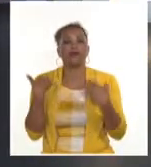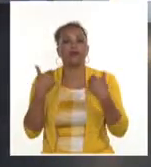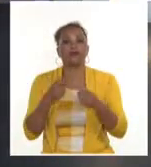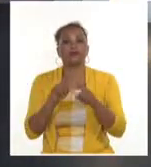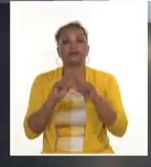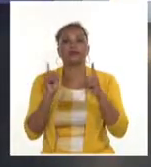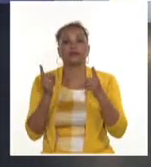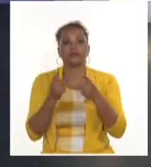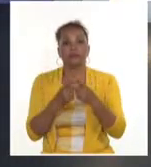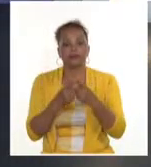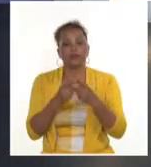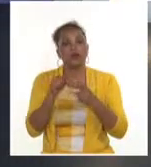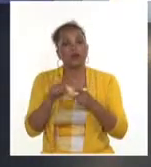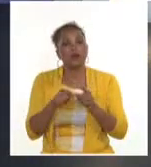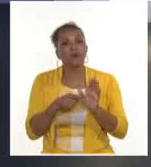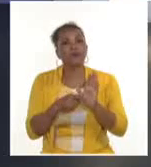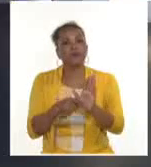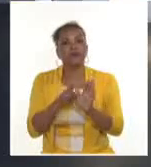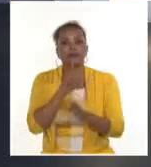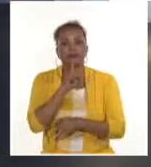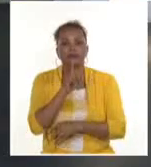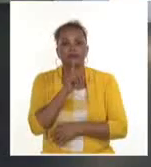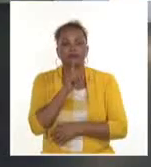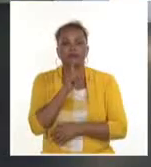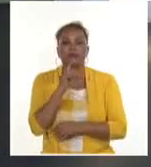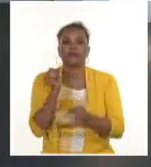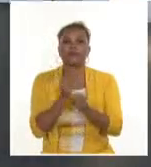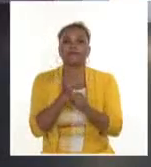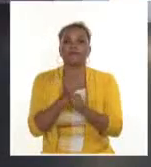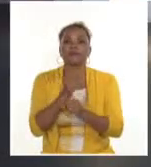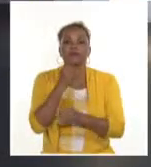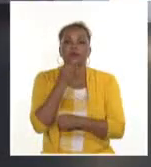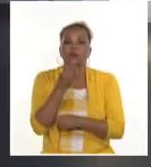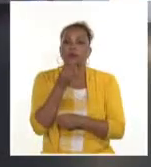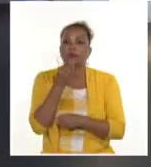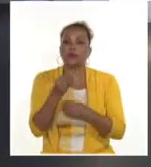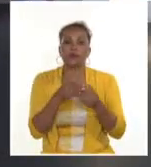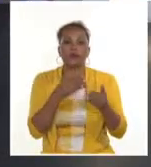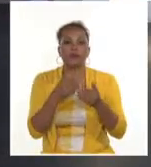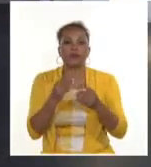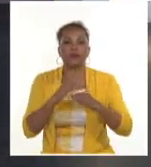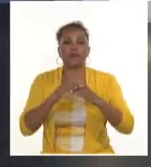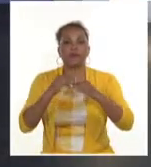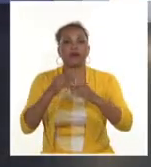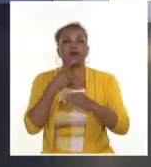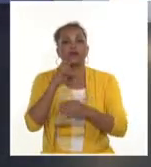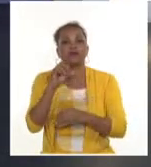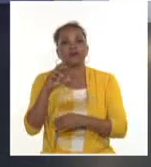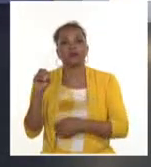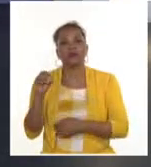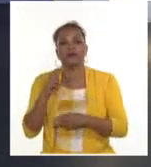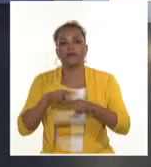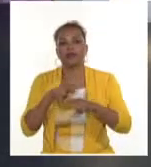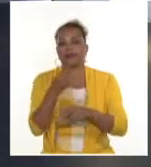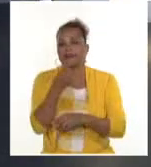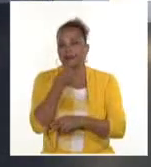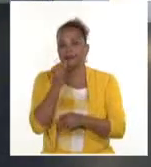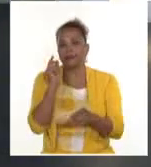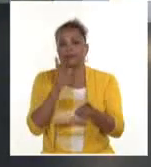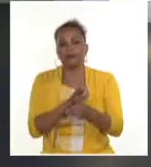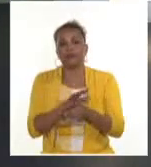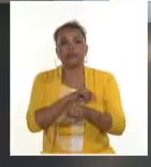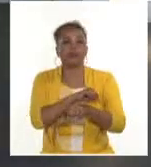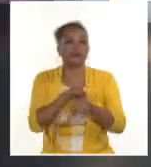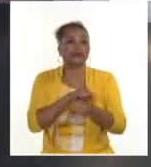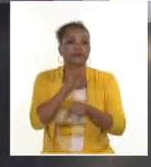Silverio presenta este viernes la obra no importa en el balcón cero de la vanana vieja la puesta iniciará a las 7 de la